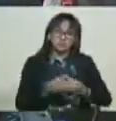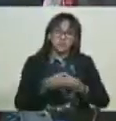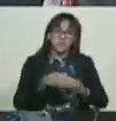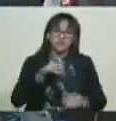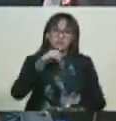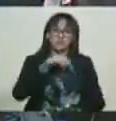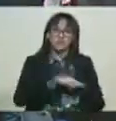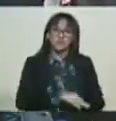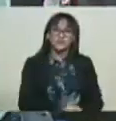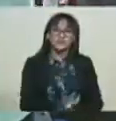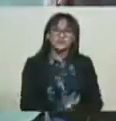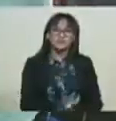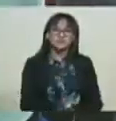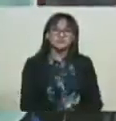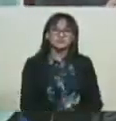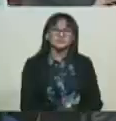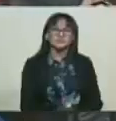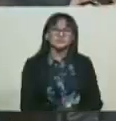historia